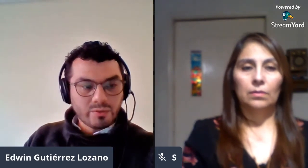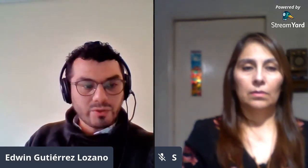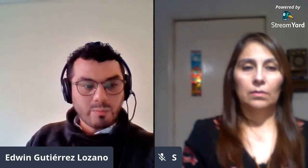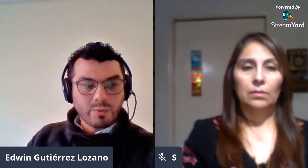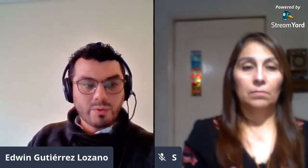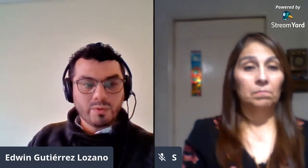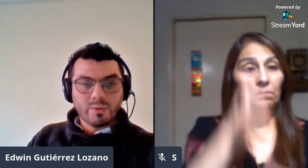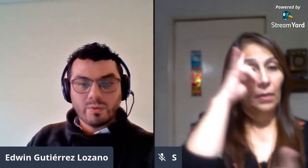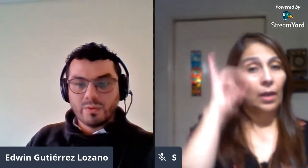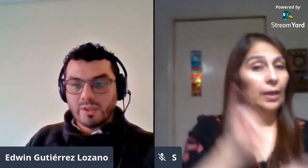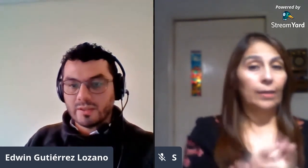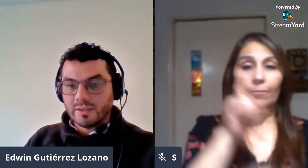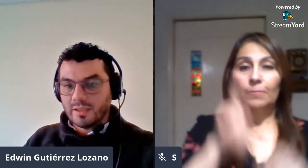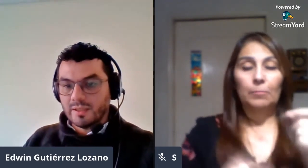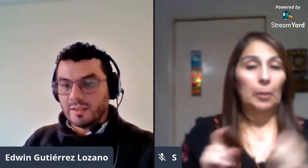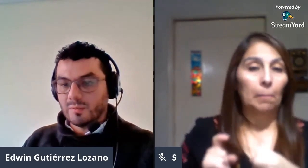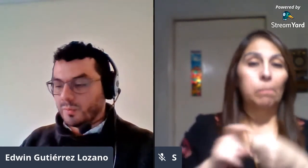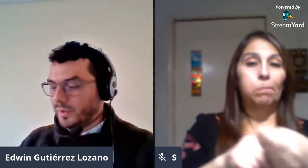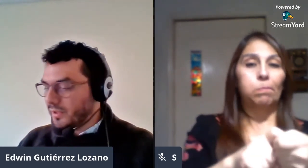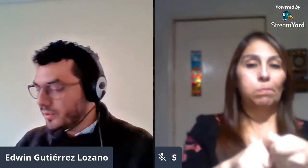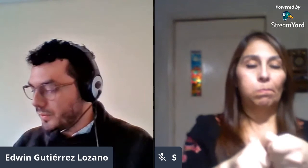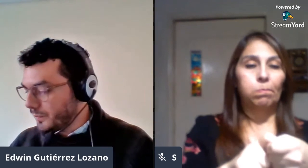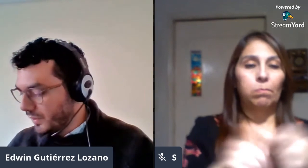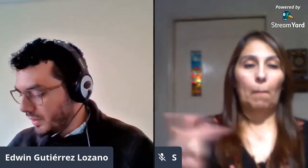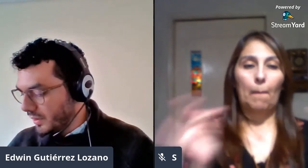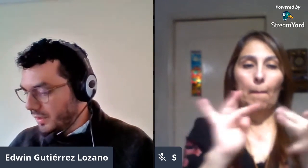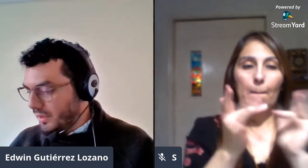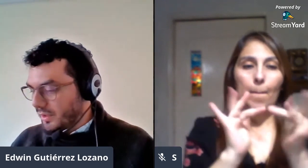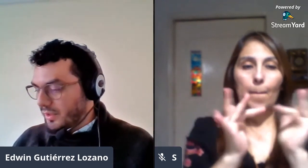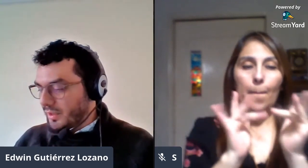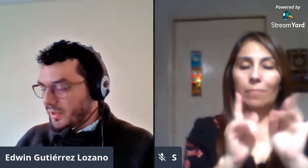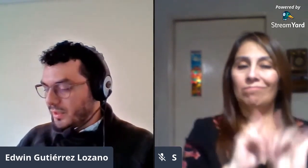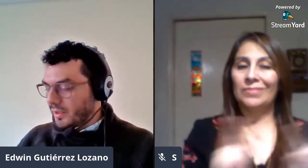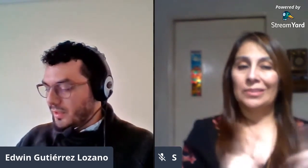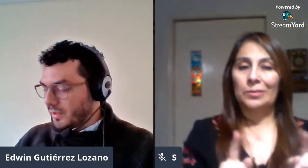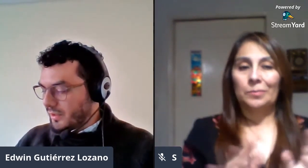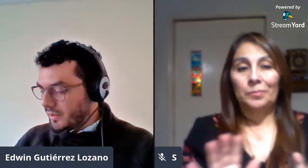Creo que no se ha podido conectar en el momento.